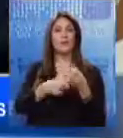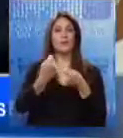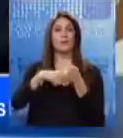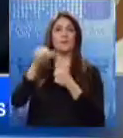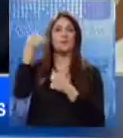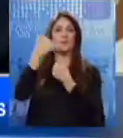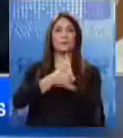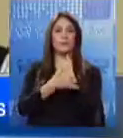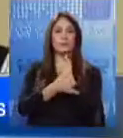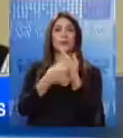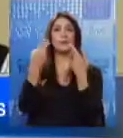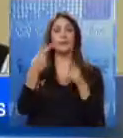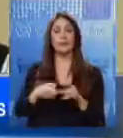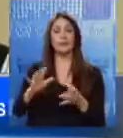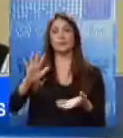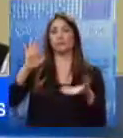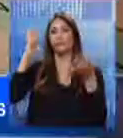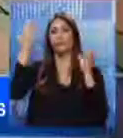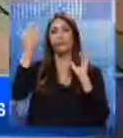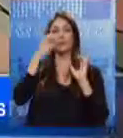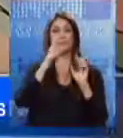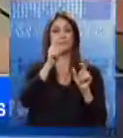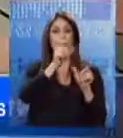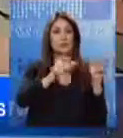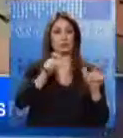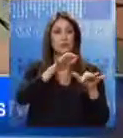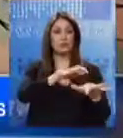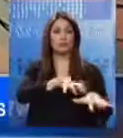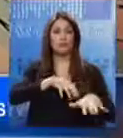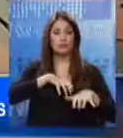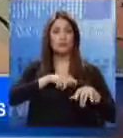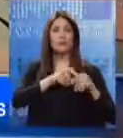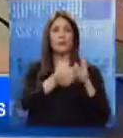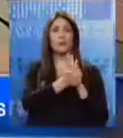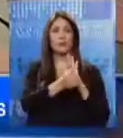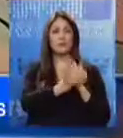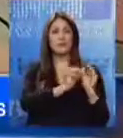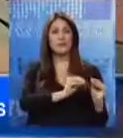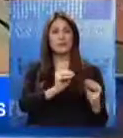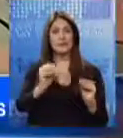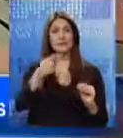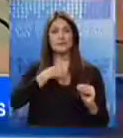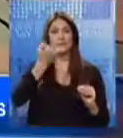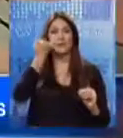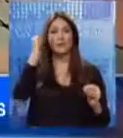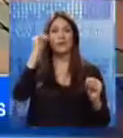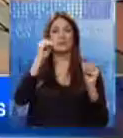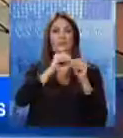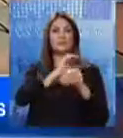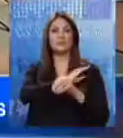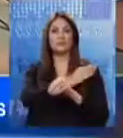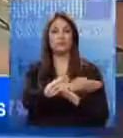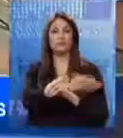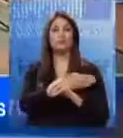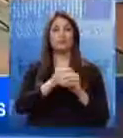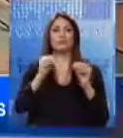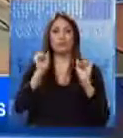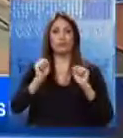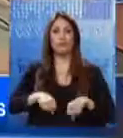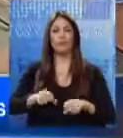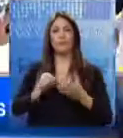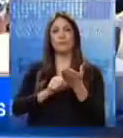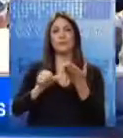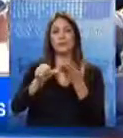también transformar a los pequeños agricultores en capacitación de comercialización, fortalecer las acciones del ministerio